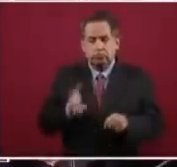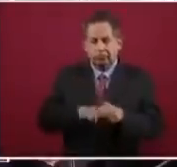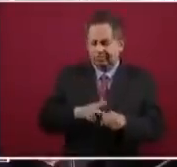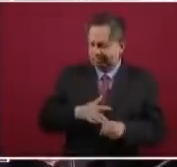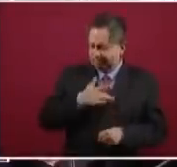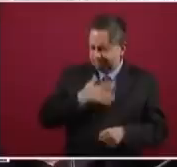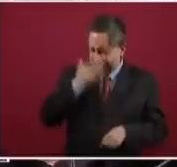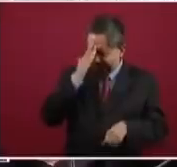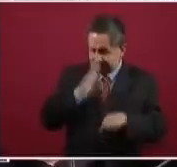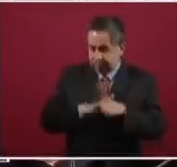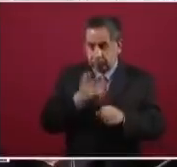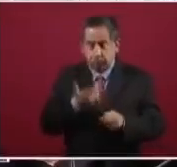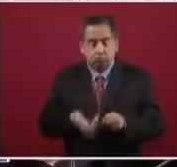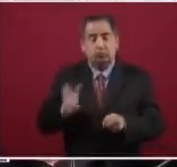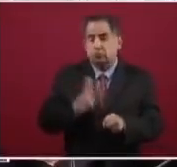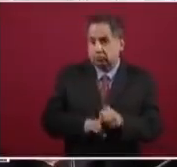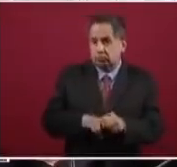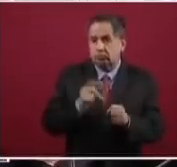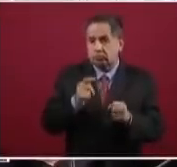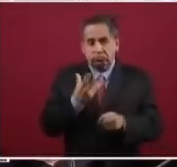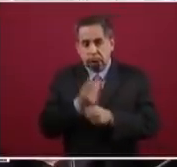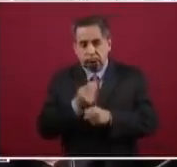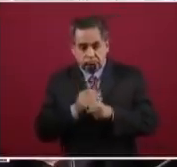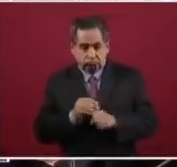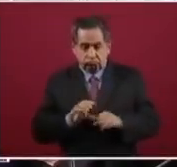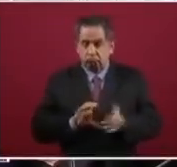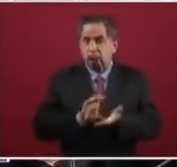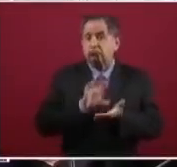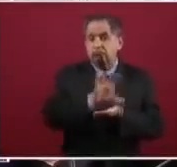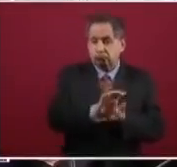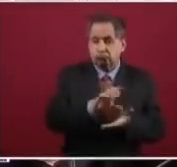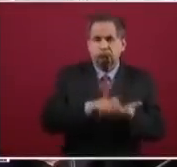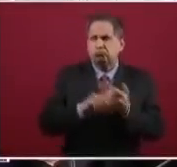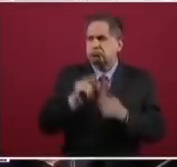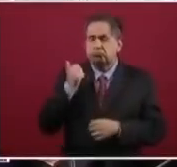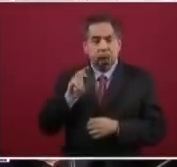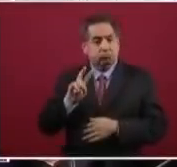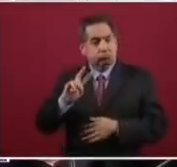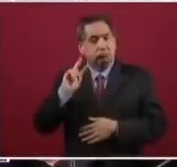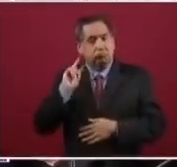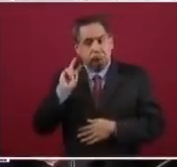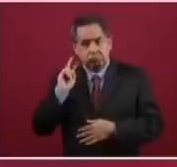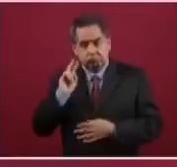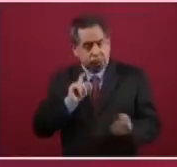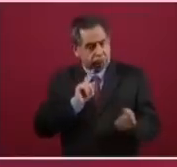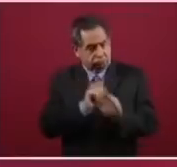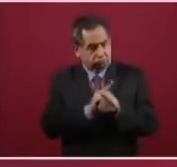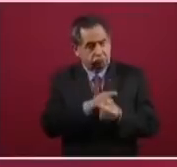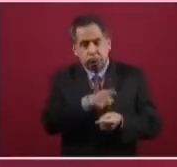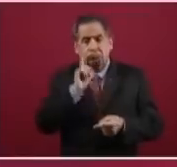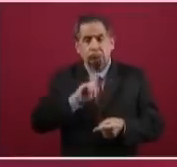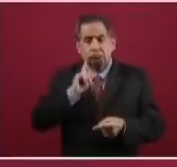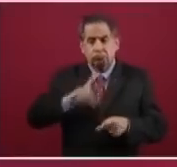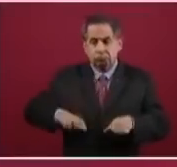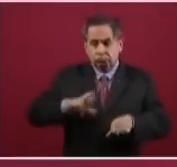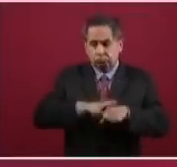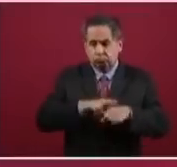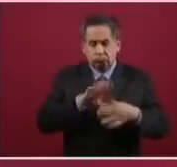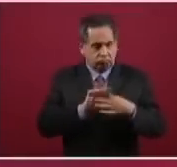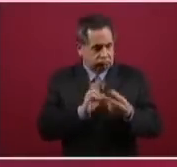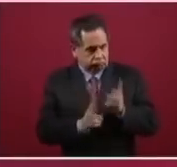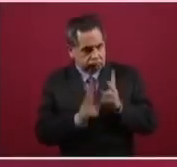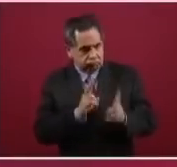si mal no recuerdo es un hospital de hecho nos reunimos con ella el viernes pasado este sirve